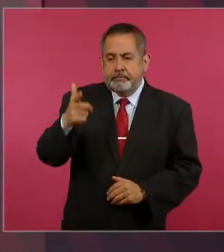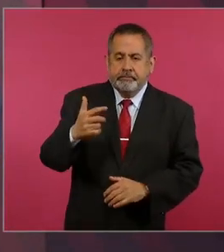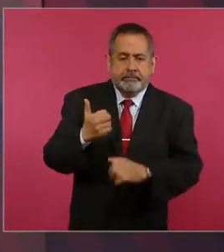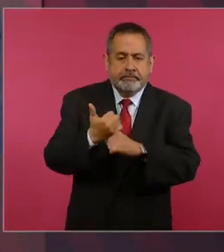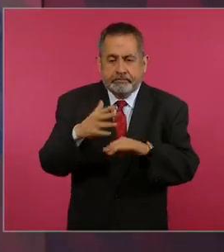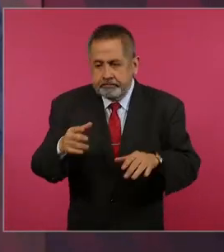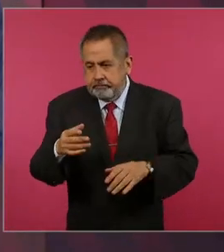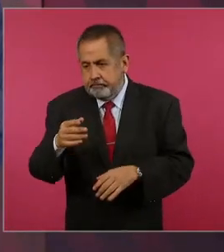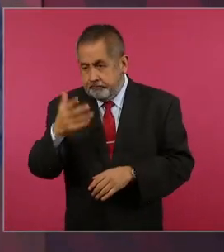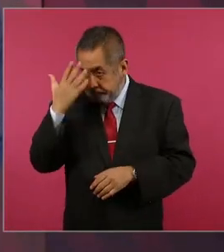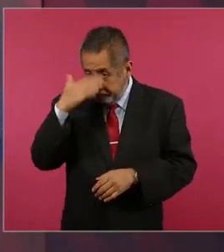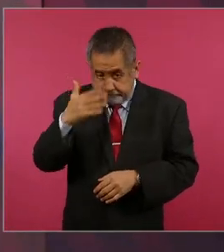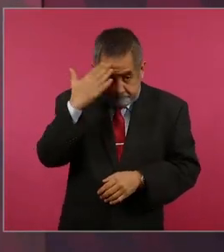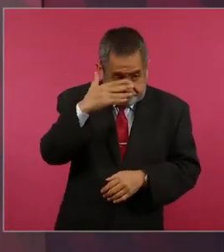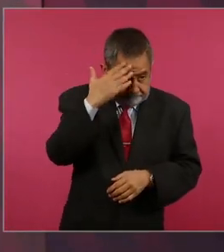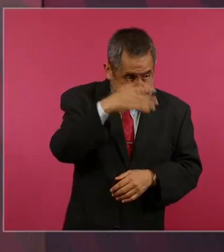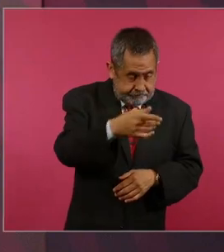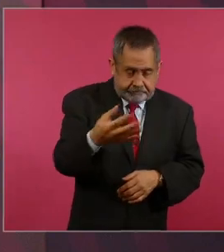información,